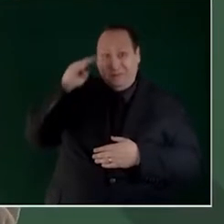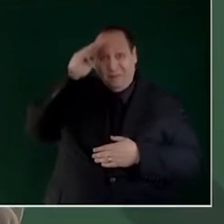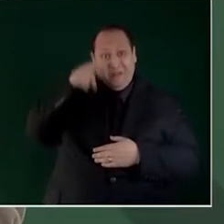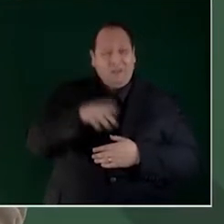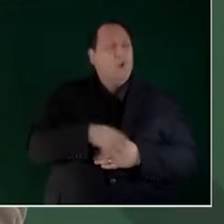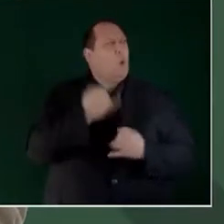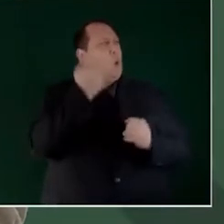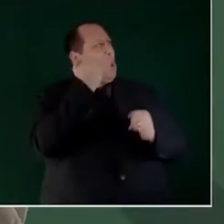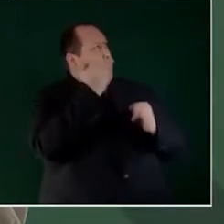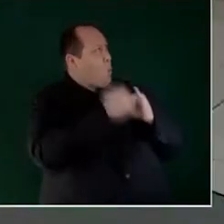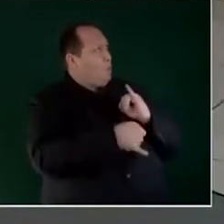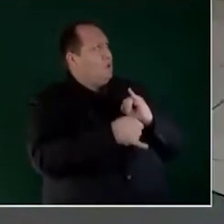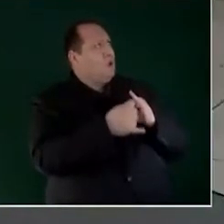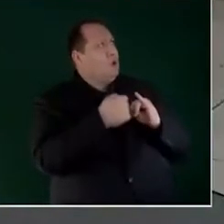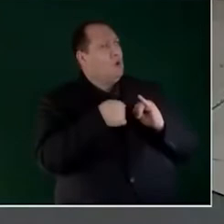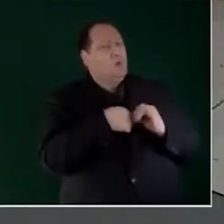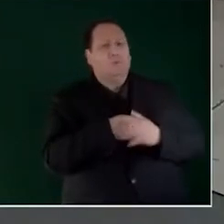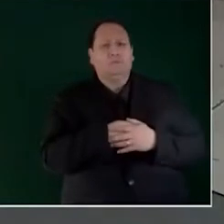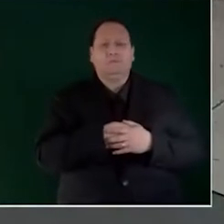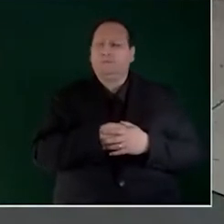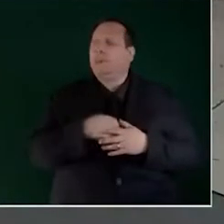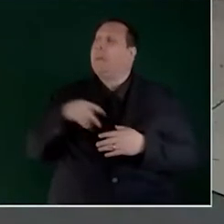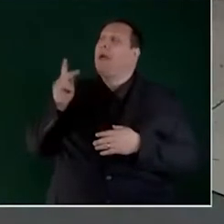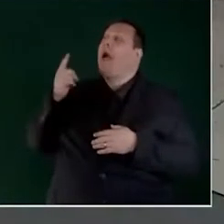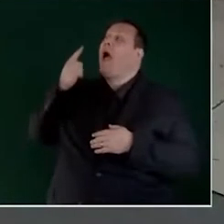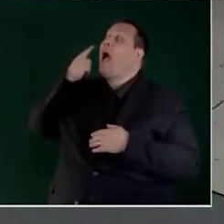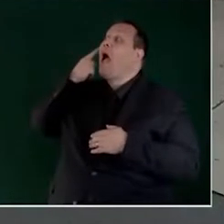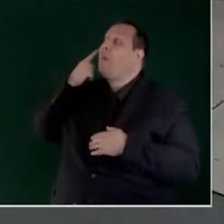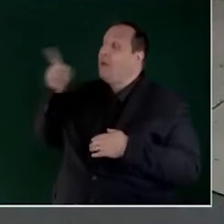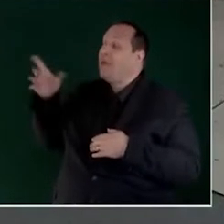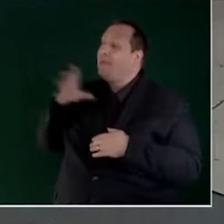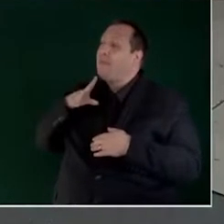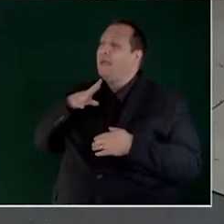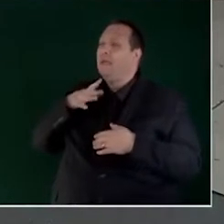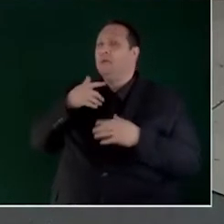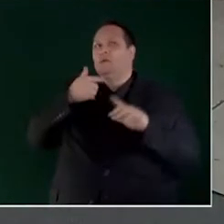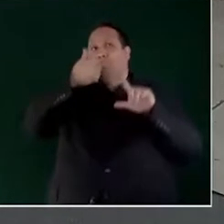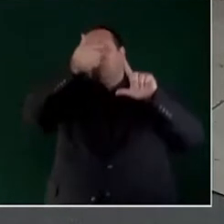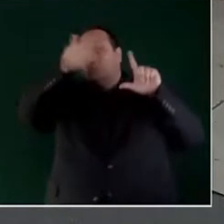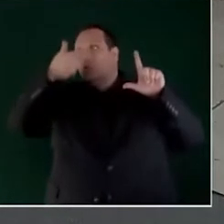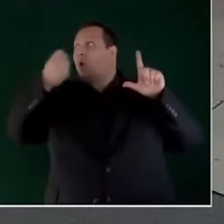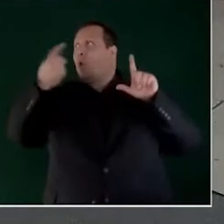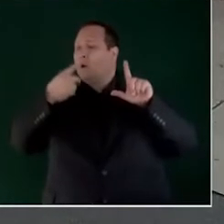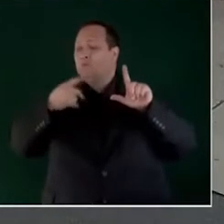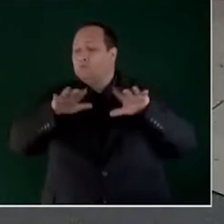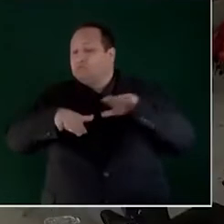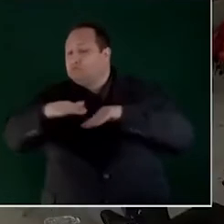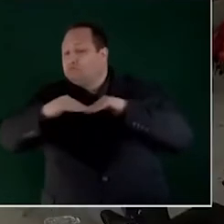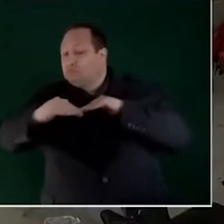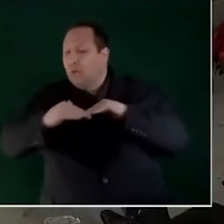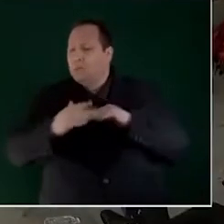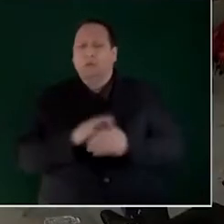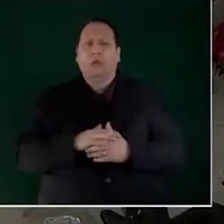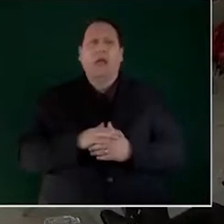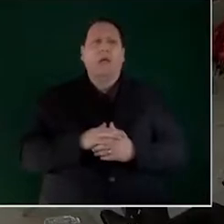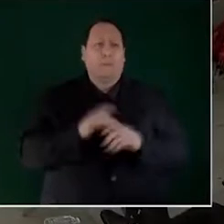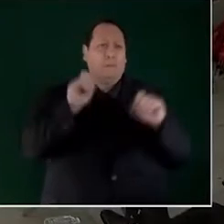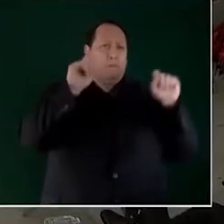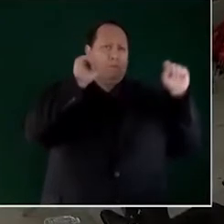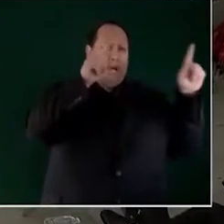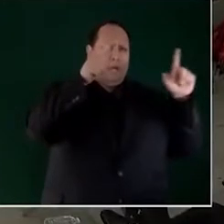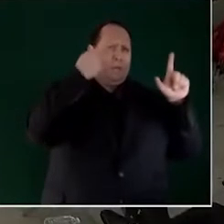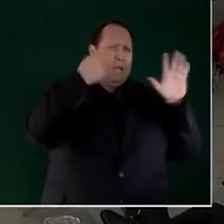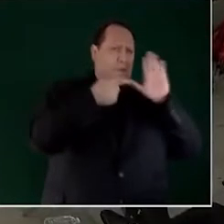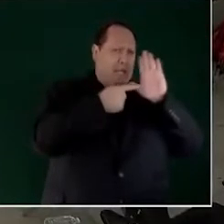Y por último, sé que esta reunión que sostuvo… Pero a ver si no tienes lo de la gráfica de los baches. De los baches. Nada más para que tengamos